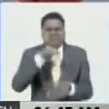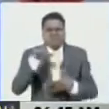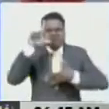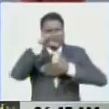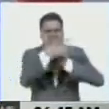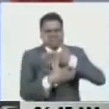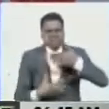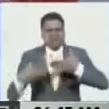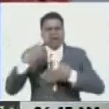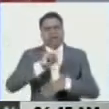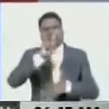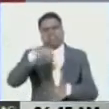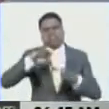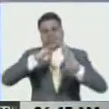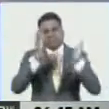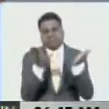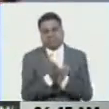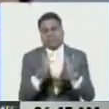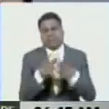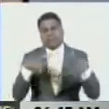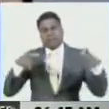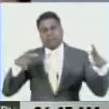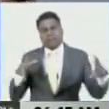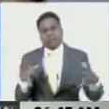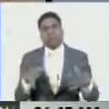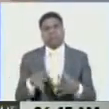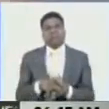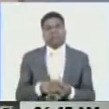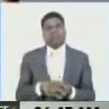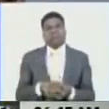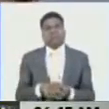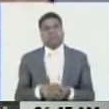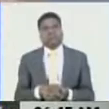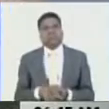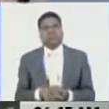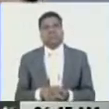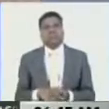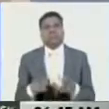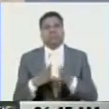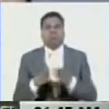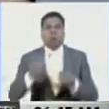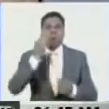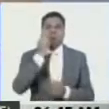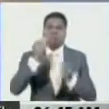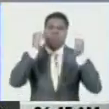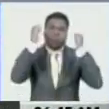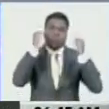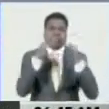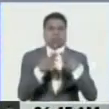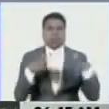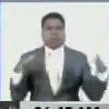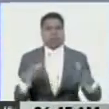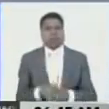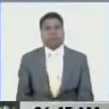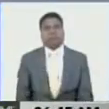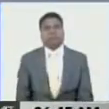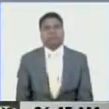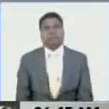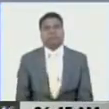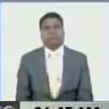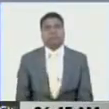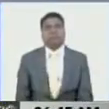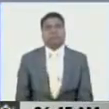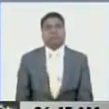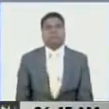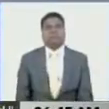y en el planeta grandes situaciones de efervescencia y de protesta masiva, incluso violenta, por el